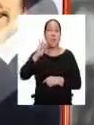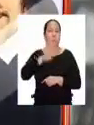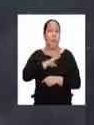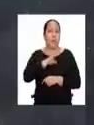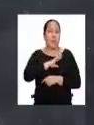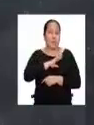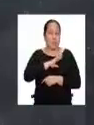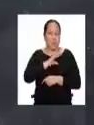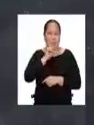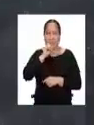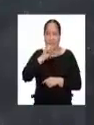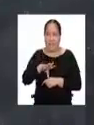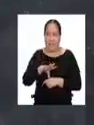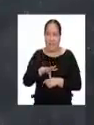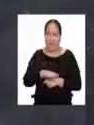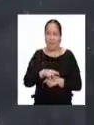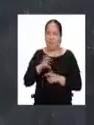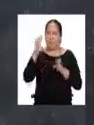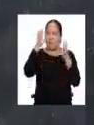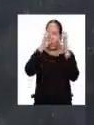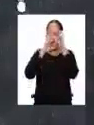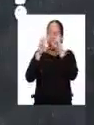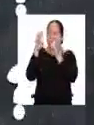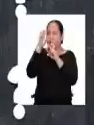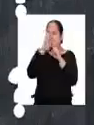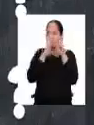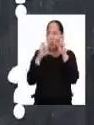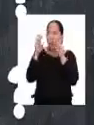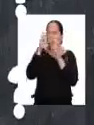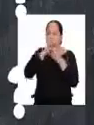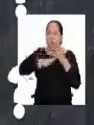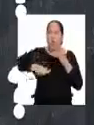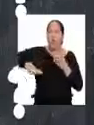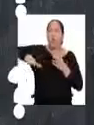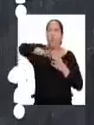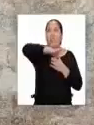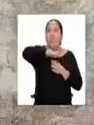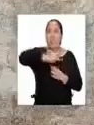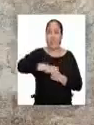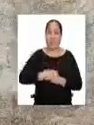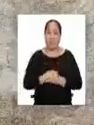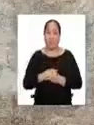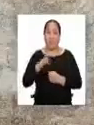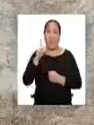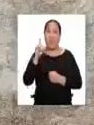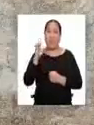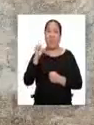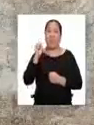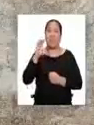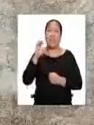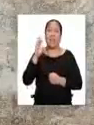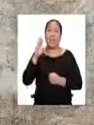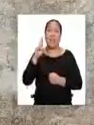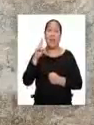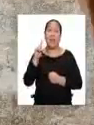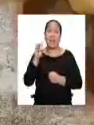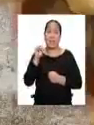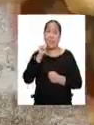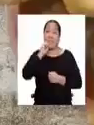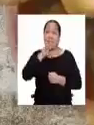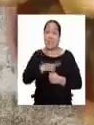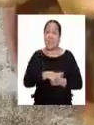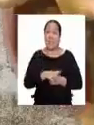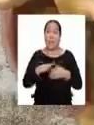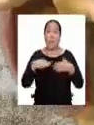argumentativo que lleva a la duda metódica al máximo de su radicalidad. Descartes sugiere que podríamos haber